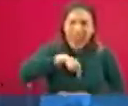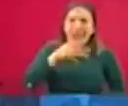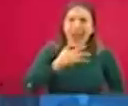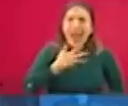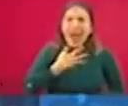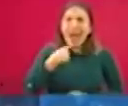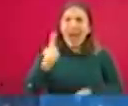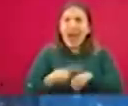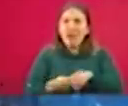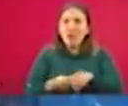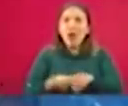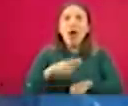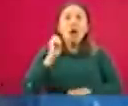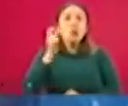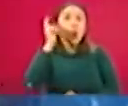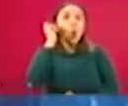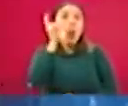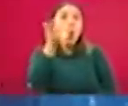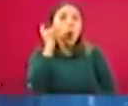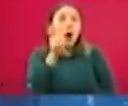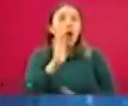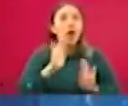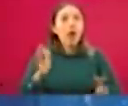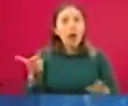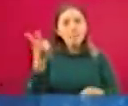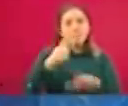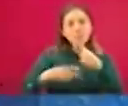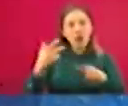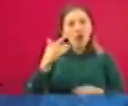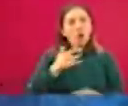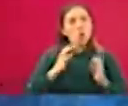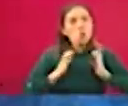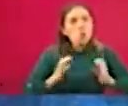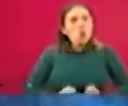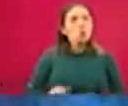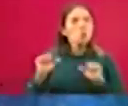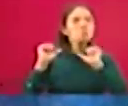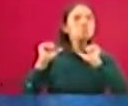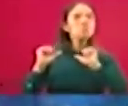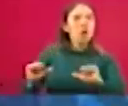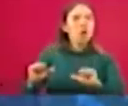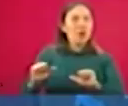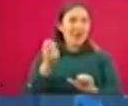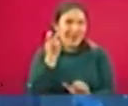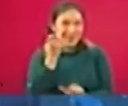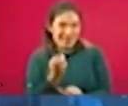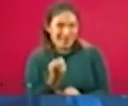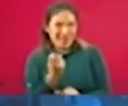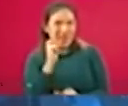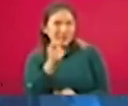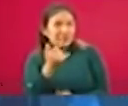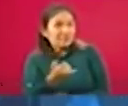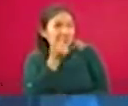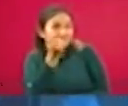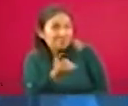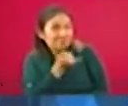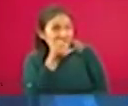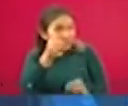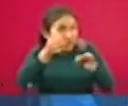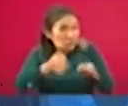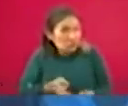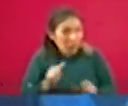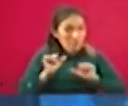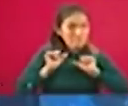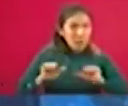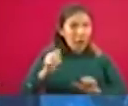otra señal, otro mensaje que proviene de la vigilancia basada en laboratorio. Sí. Doctor